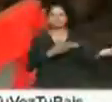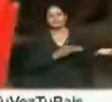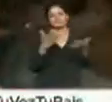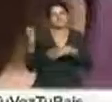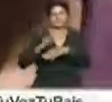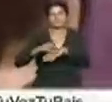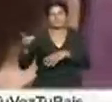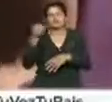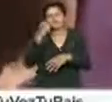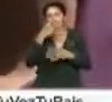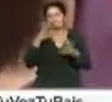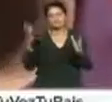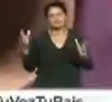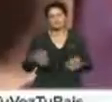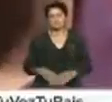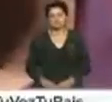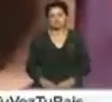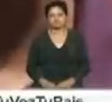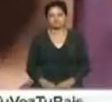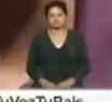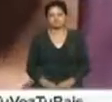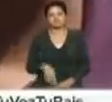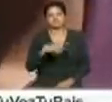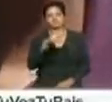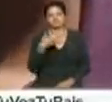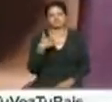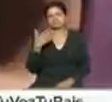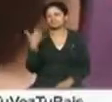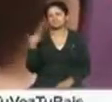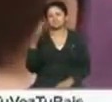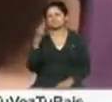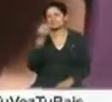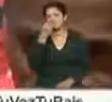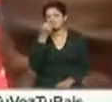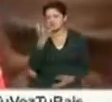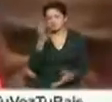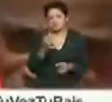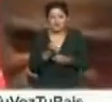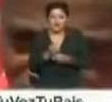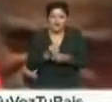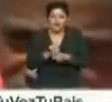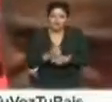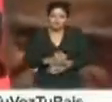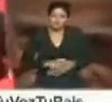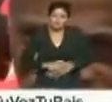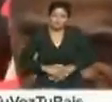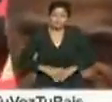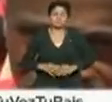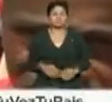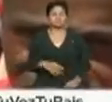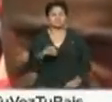la población. No consigo suficiente alimento para comer, me muero de hambre.